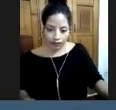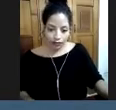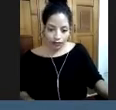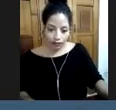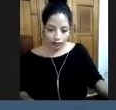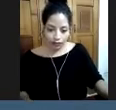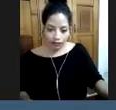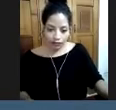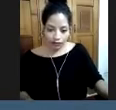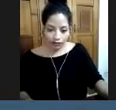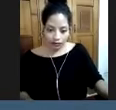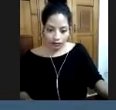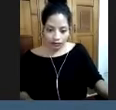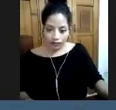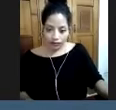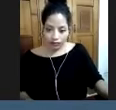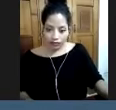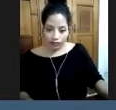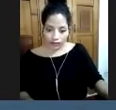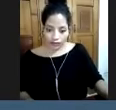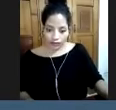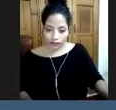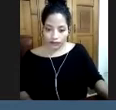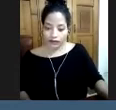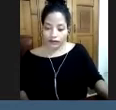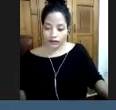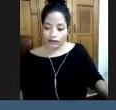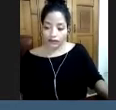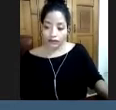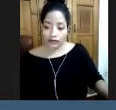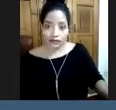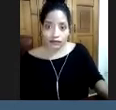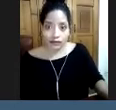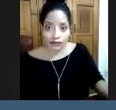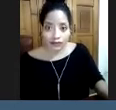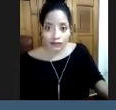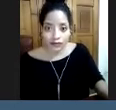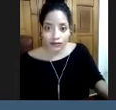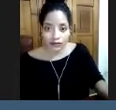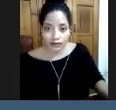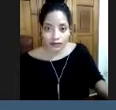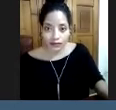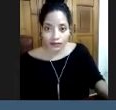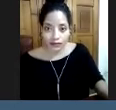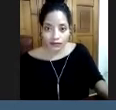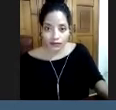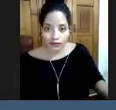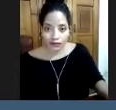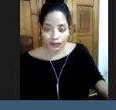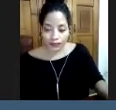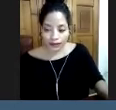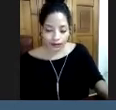cobertura al internet. Otra, los padres de familia son pobres, viven asalariados con